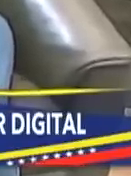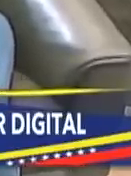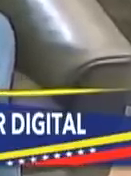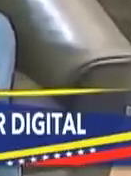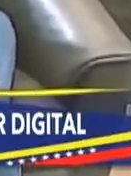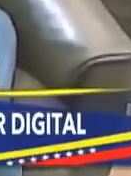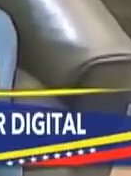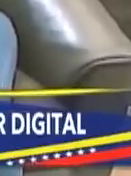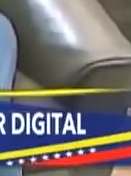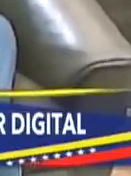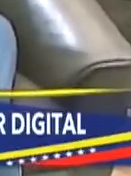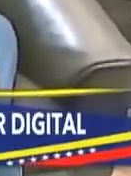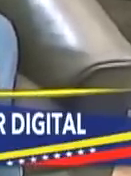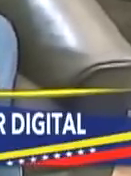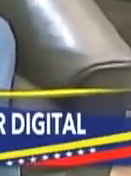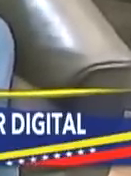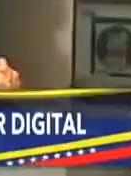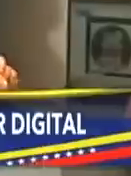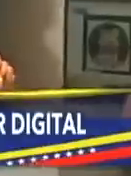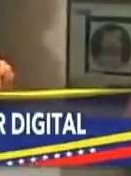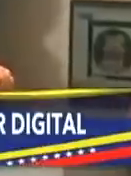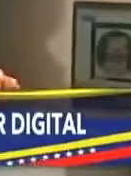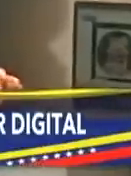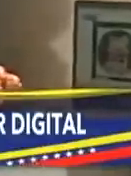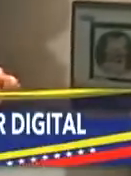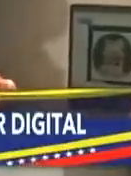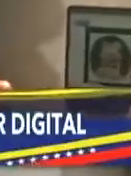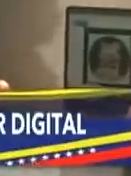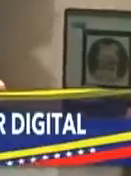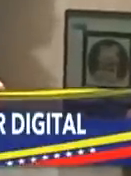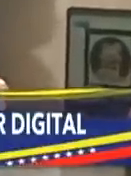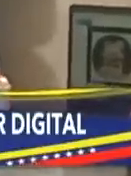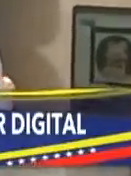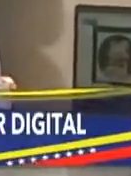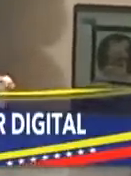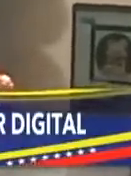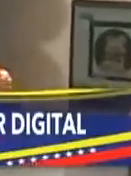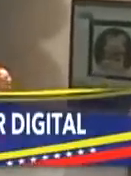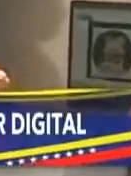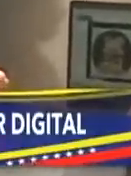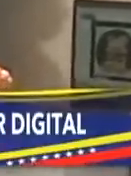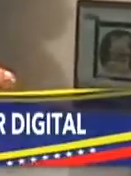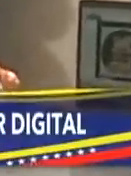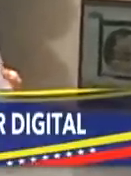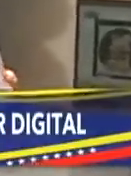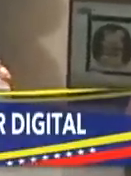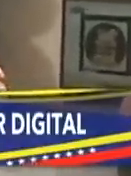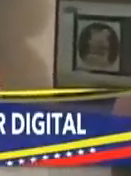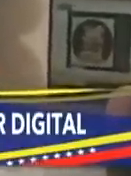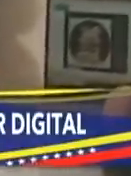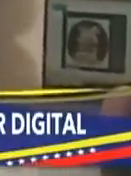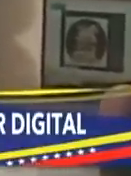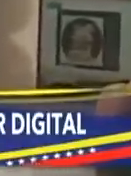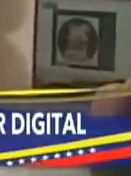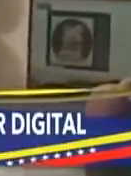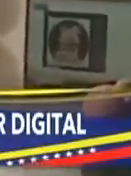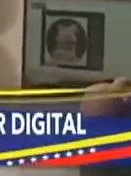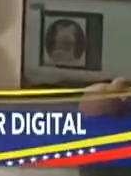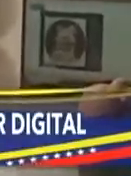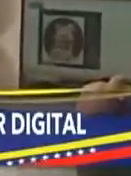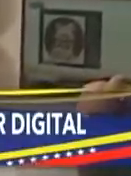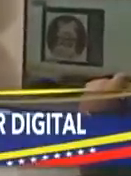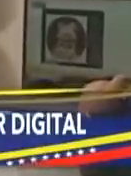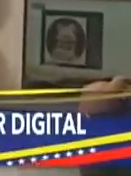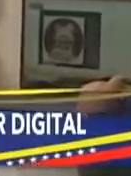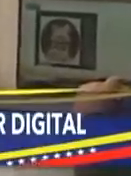emprendedores podrán intercambiar opiniones, experiencias positivas y negativas y aprender de ellas. Es